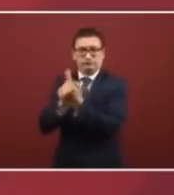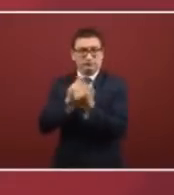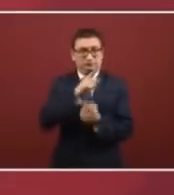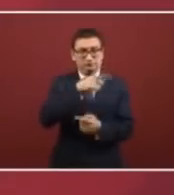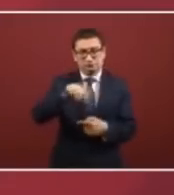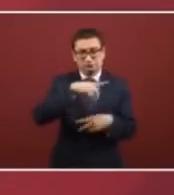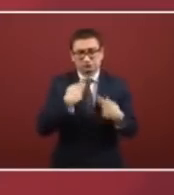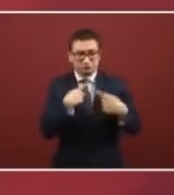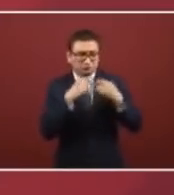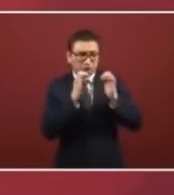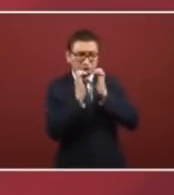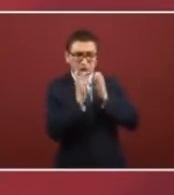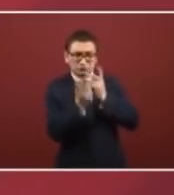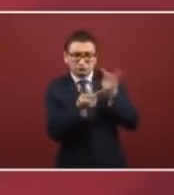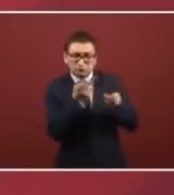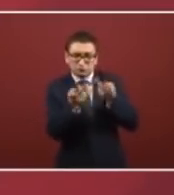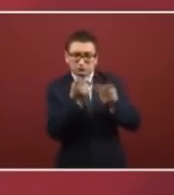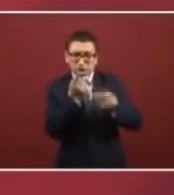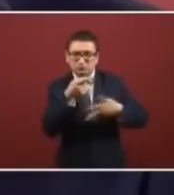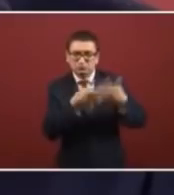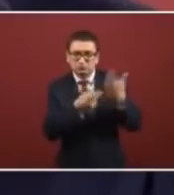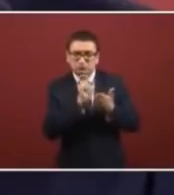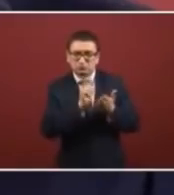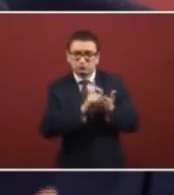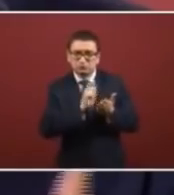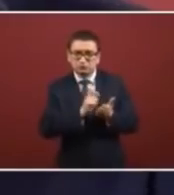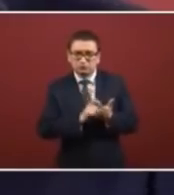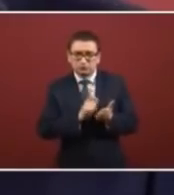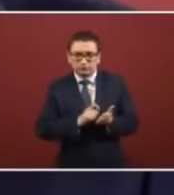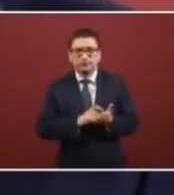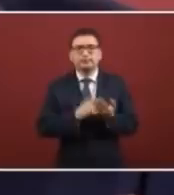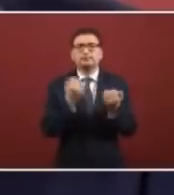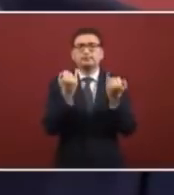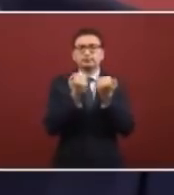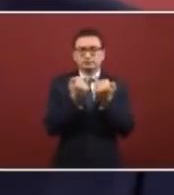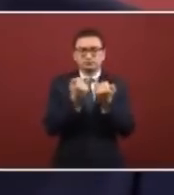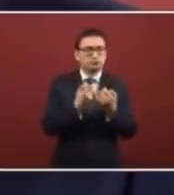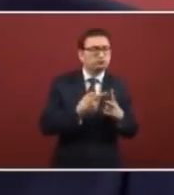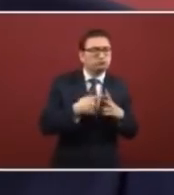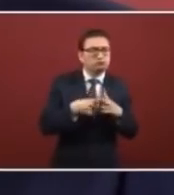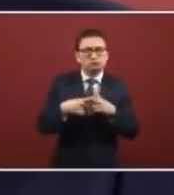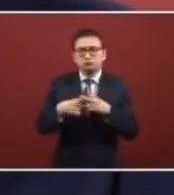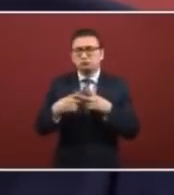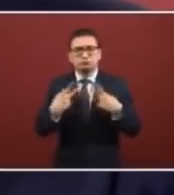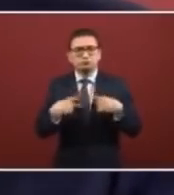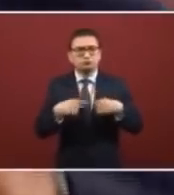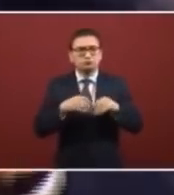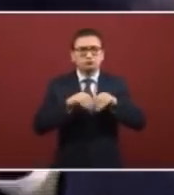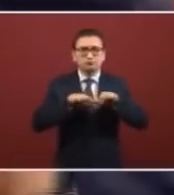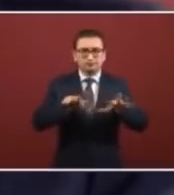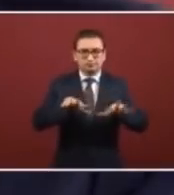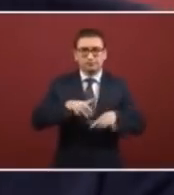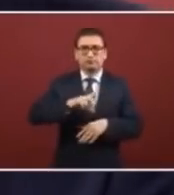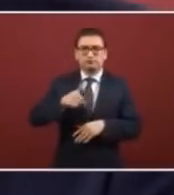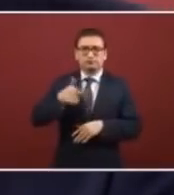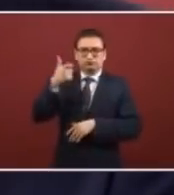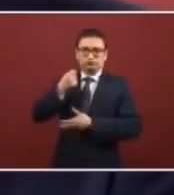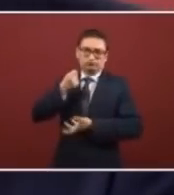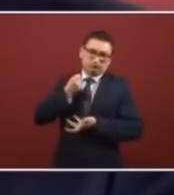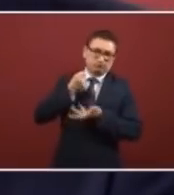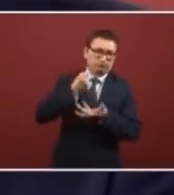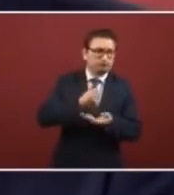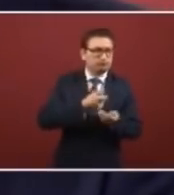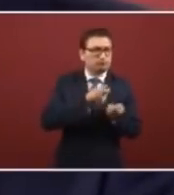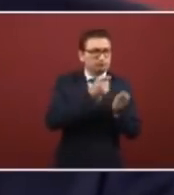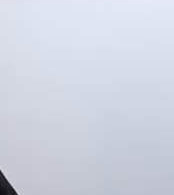y al mismo tiempo se tienen los padrones para la dispersión de los recursos. Entonces, vamos bien,